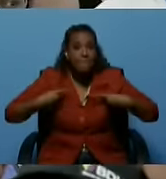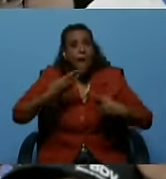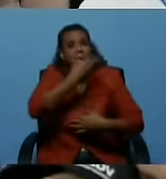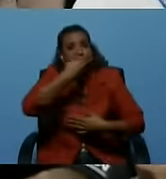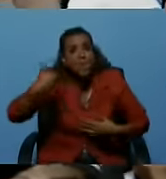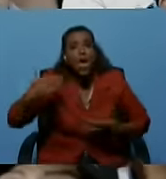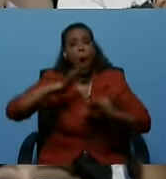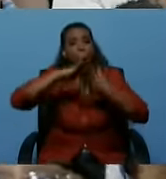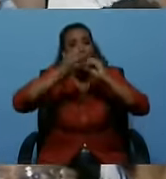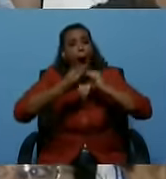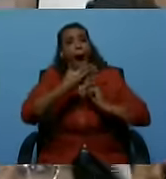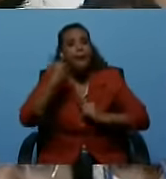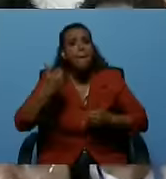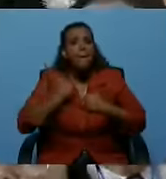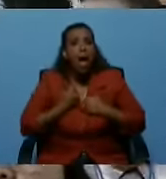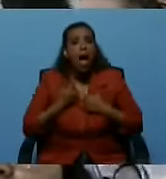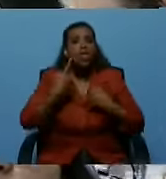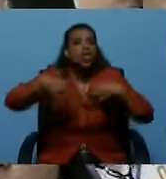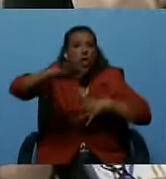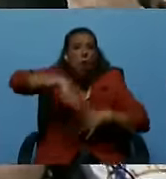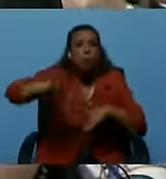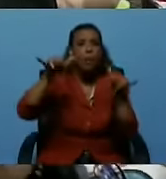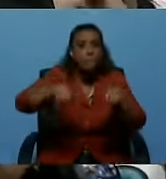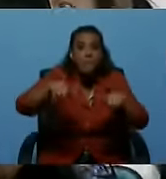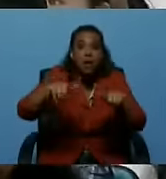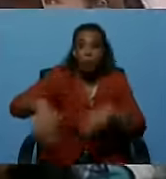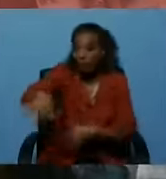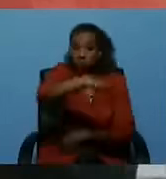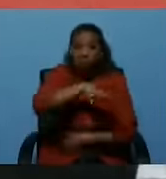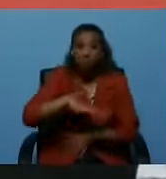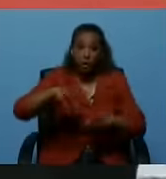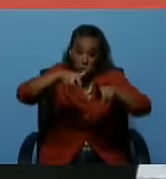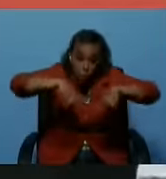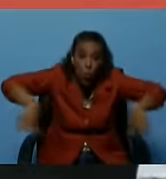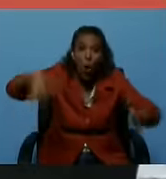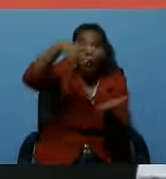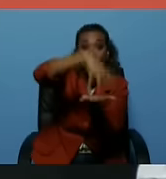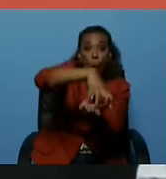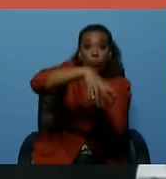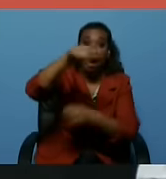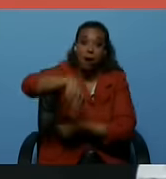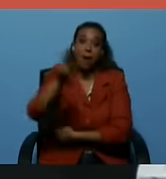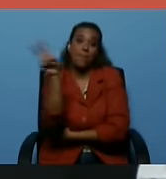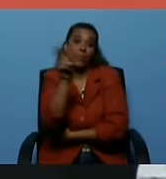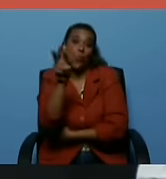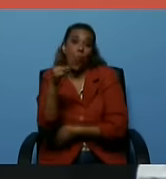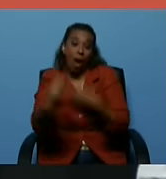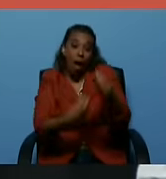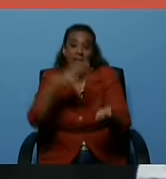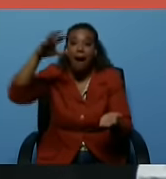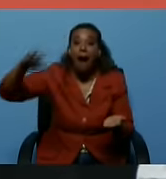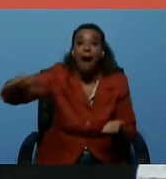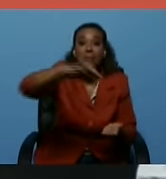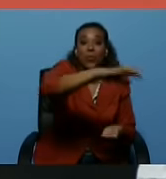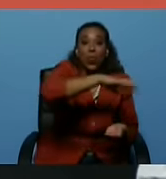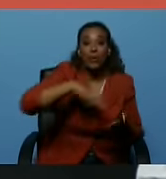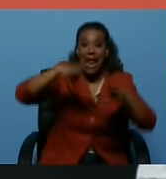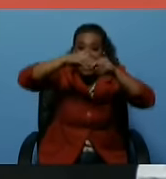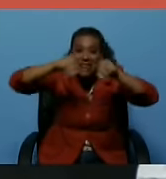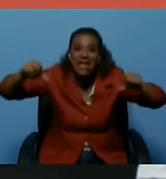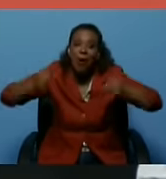mucha gente. ¿Y dónde lo están haciendo? En su tierra, en Venezuela, la tierra